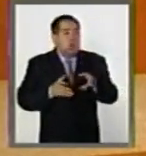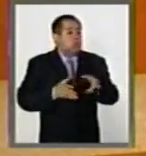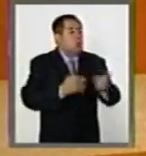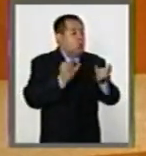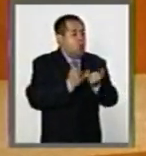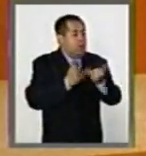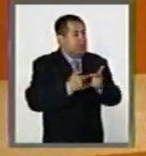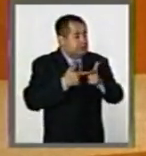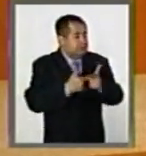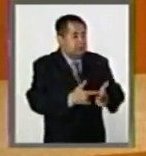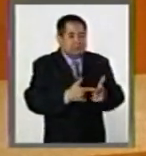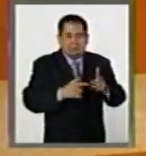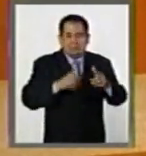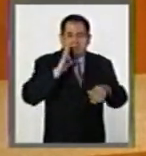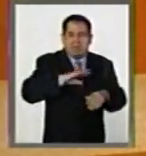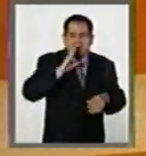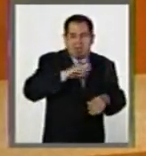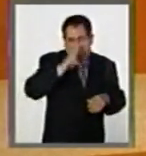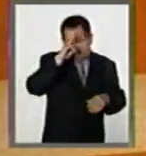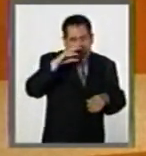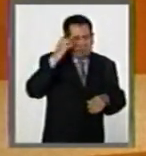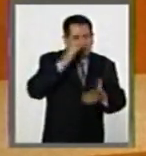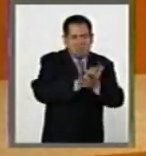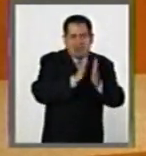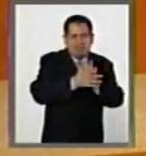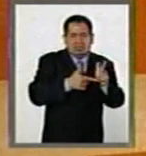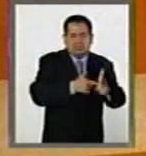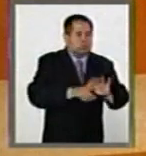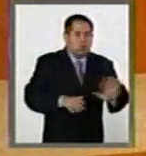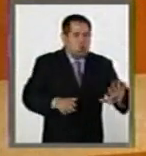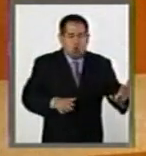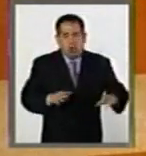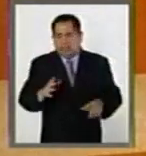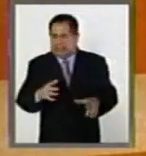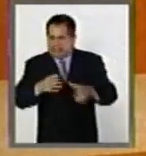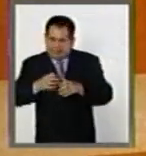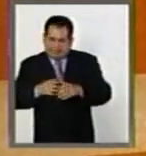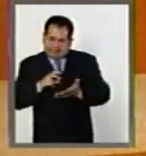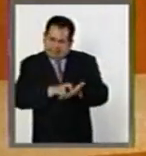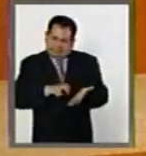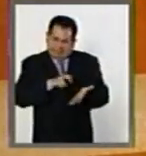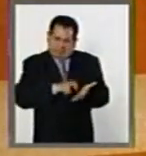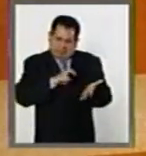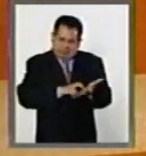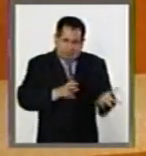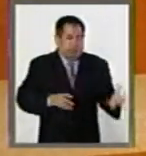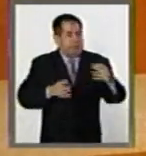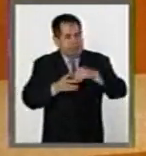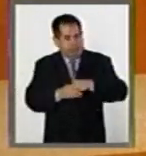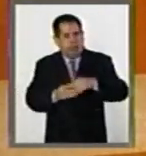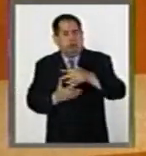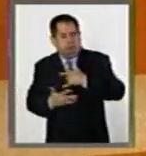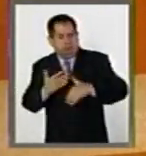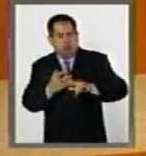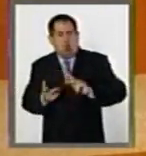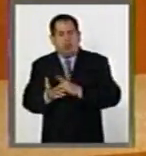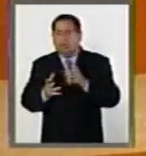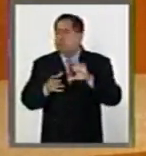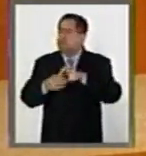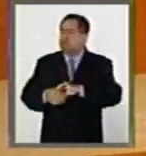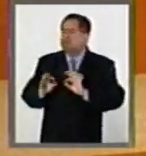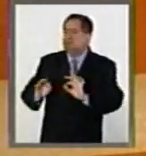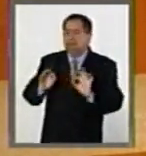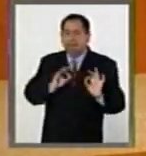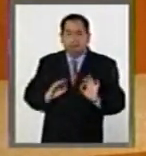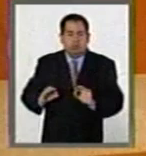la delincuencia. Lo que nos importa es que el Estado restituya los derechos que les han sido negados, y cualquiera que sea la